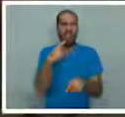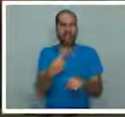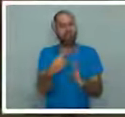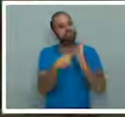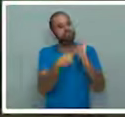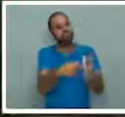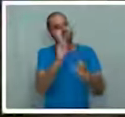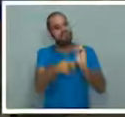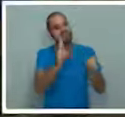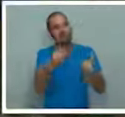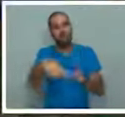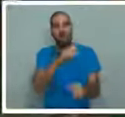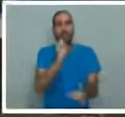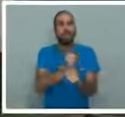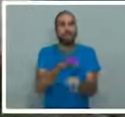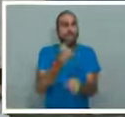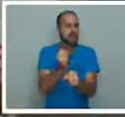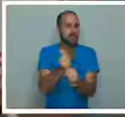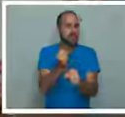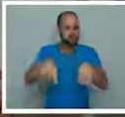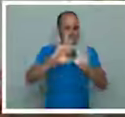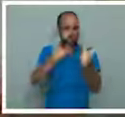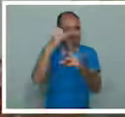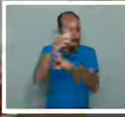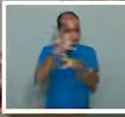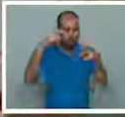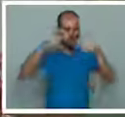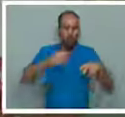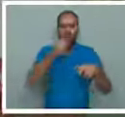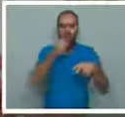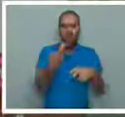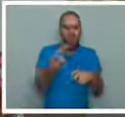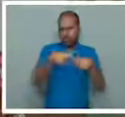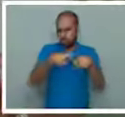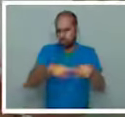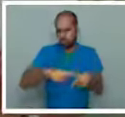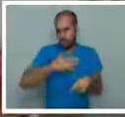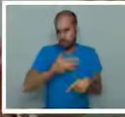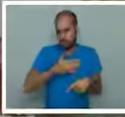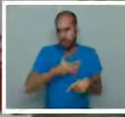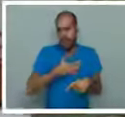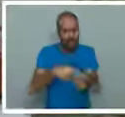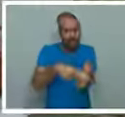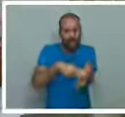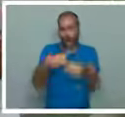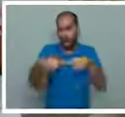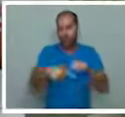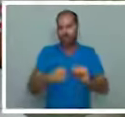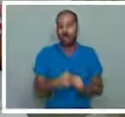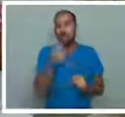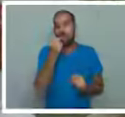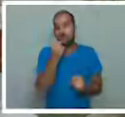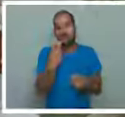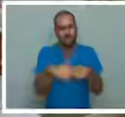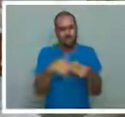desarrollo sostenible de los recursos zoogenéticos además de soluciones tecnológicas de la reproducción y genética animal de las cadenas productivas vinculadas